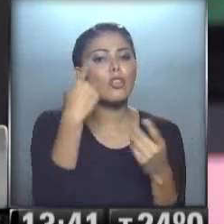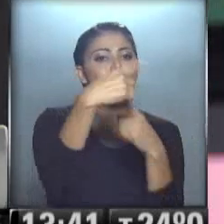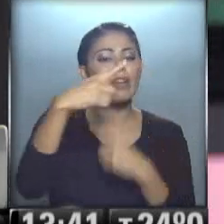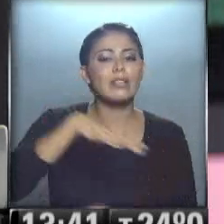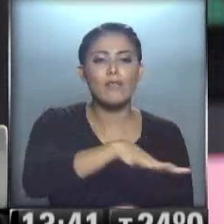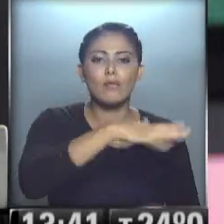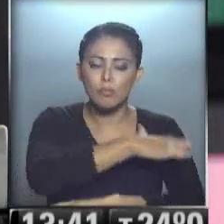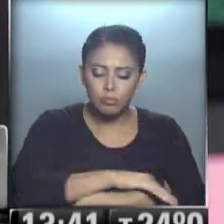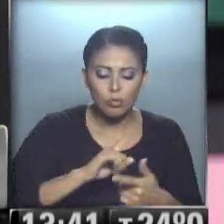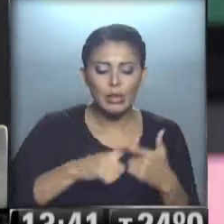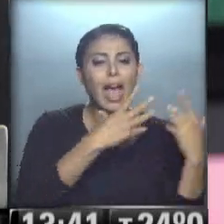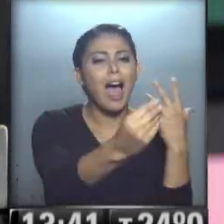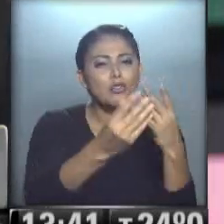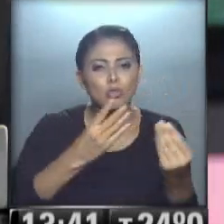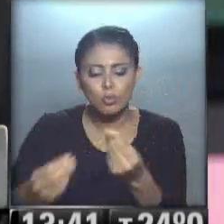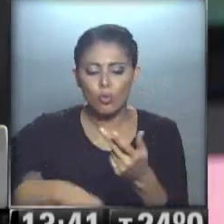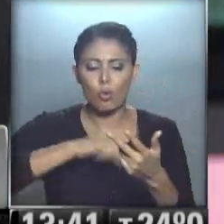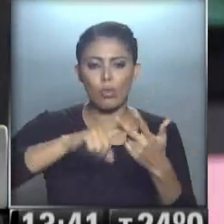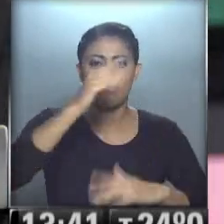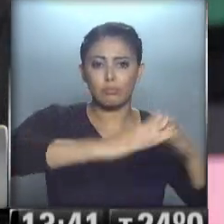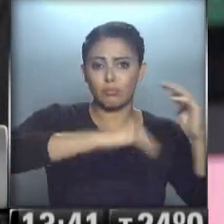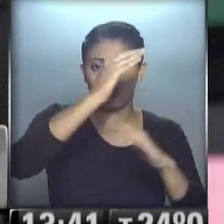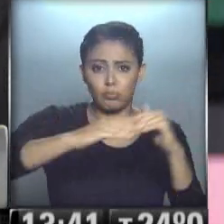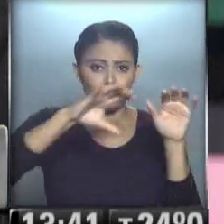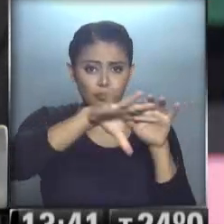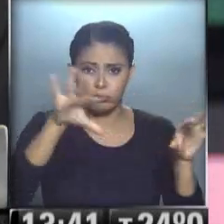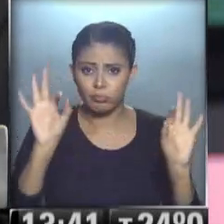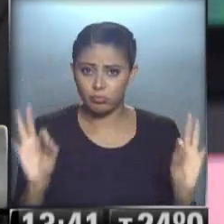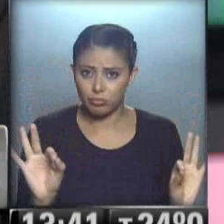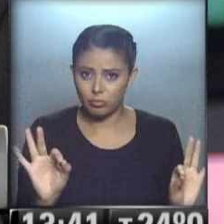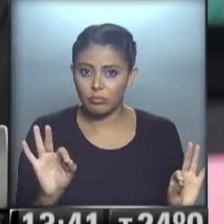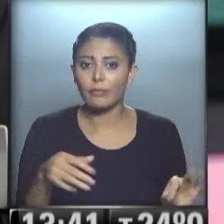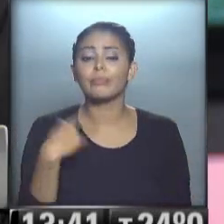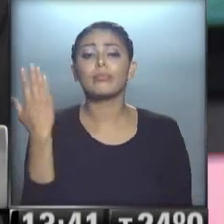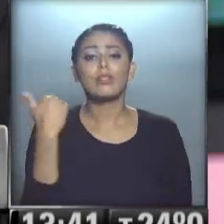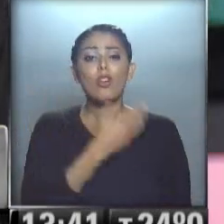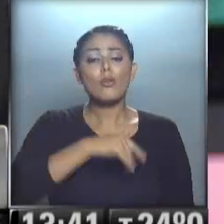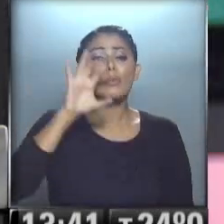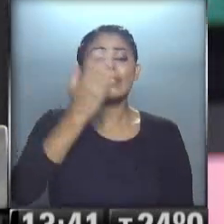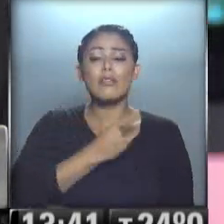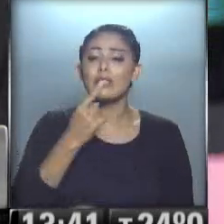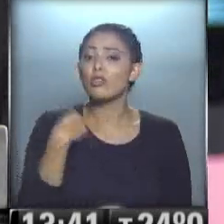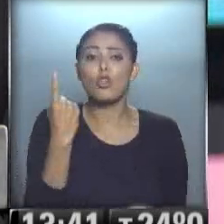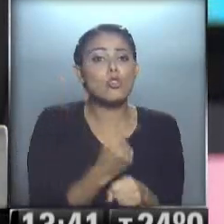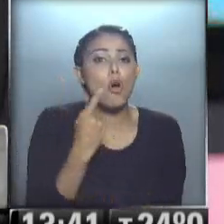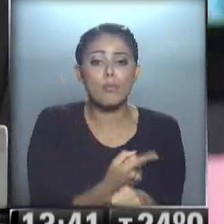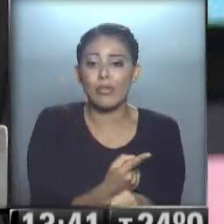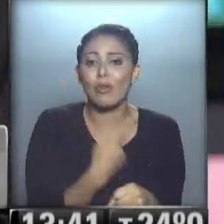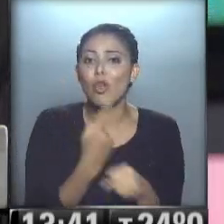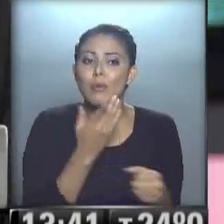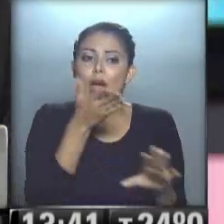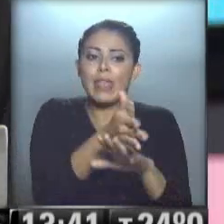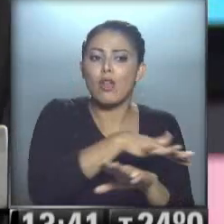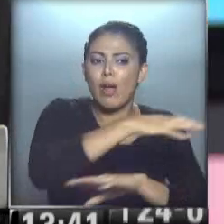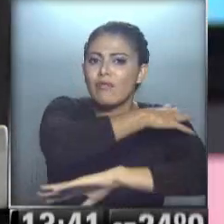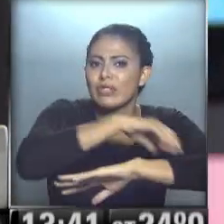bajos llevar ayuda social e infraestructura básicamente lo que decía el gobierno de Santa Fe no lo podemos hacer porque no podemos entrar a la villa